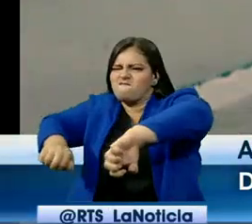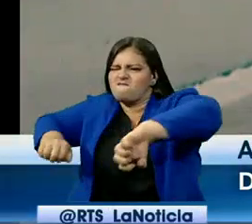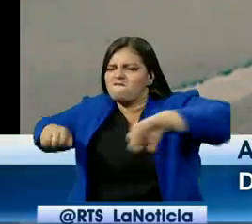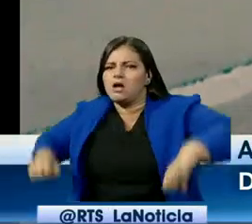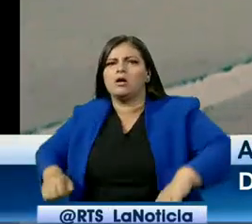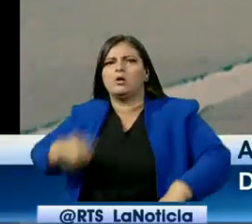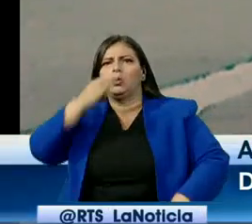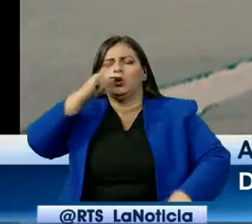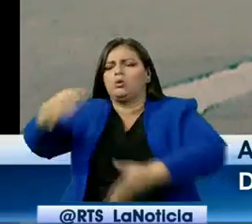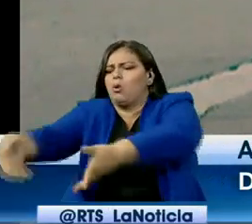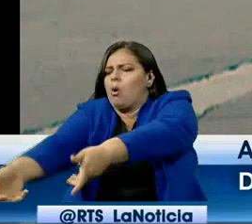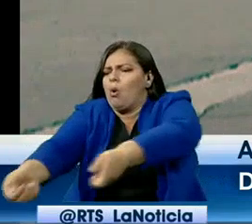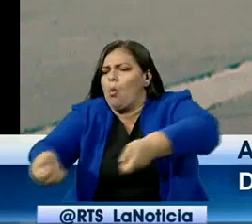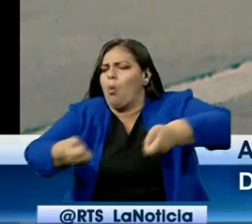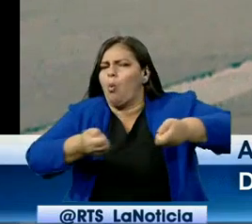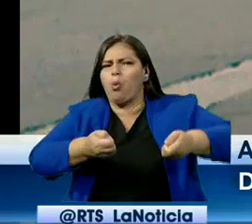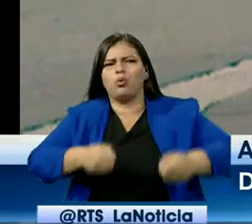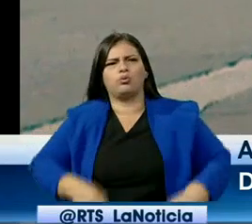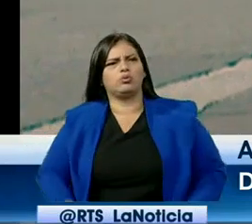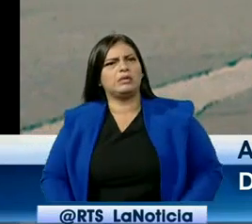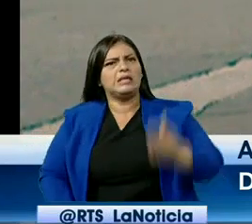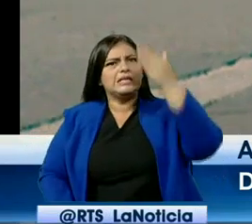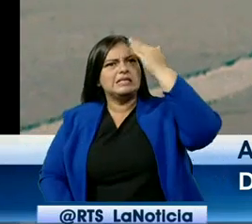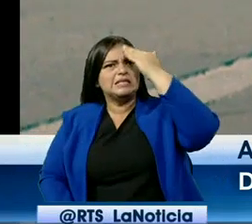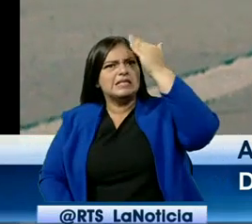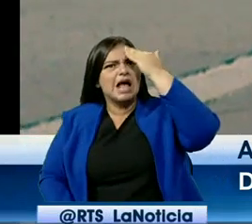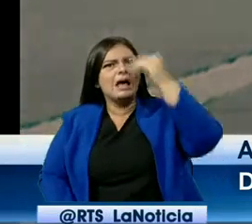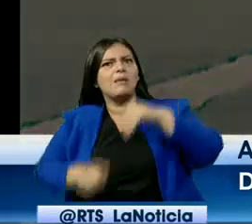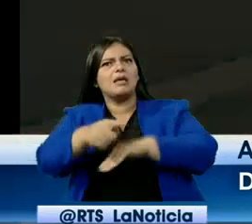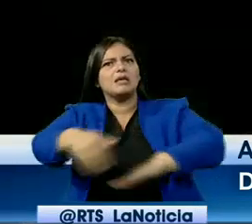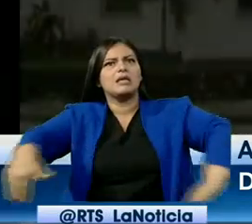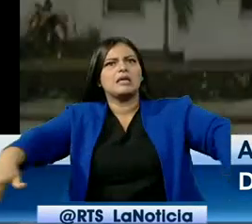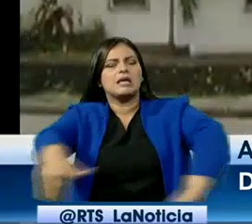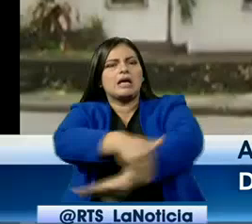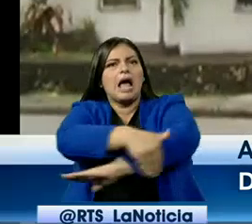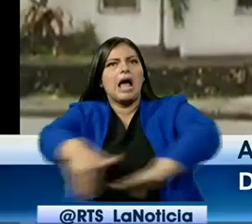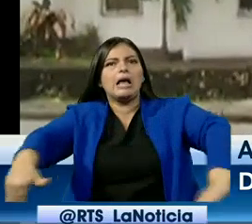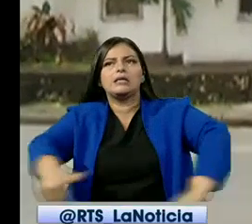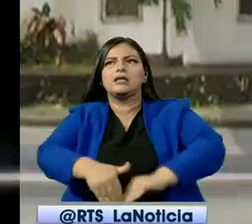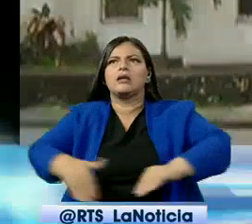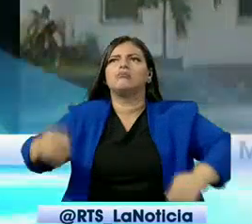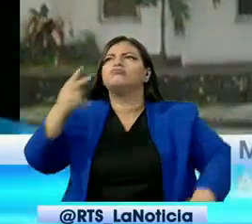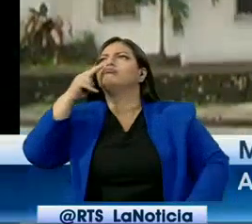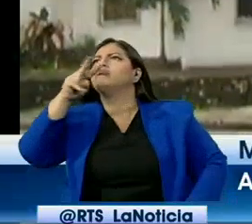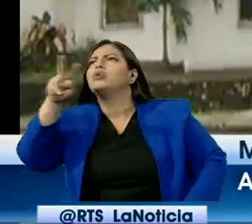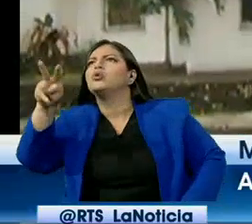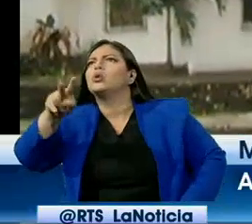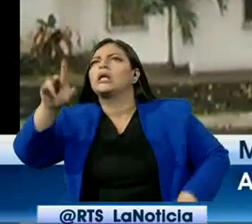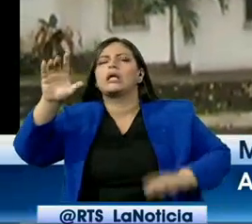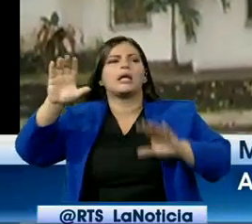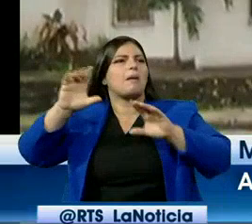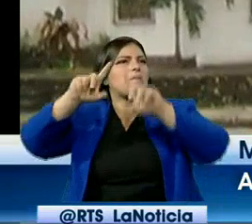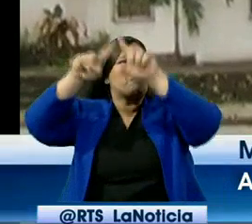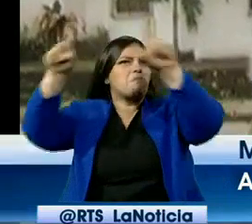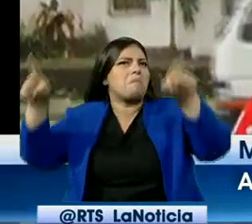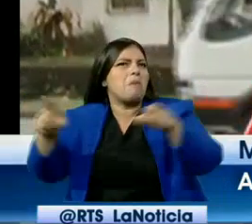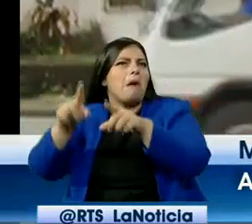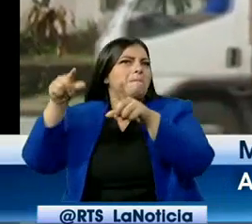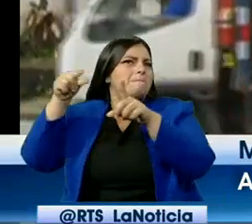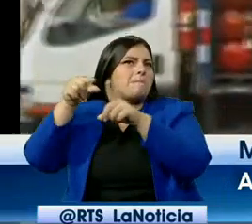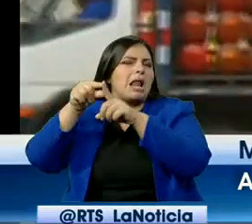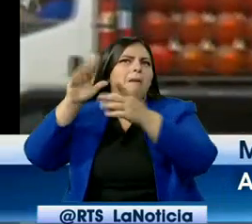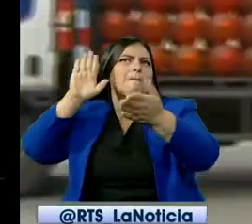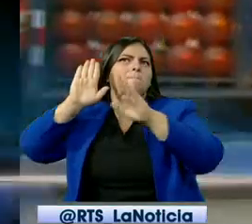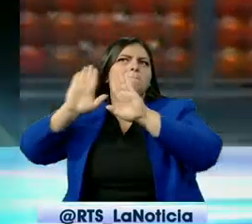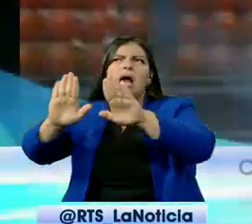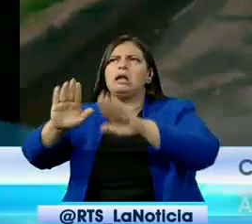los vehículos que transitan por la zona creen tener la preferencia. Se suscitó un accidente de tipología, choque lateral perpendicular, entre una